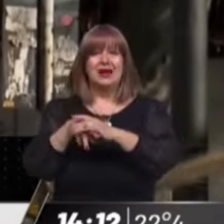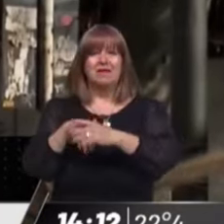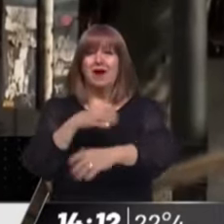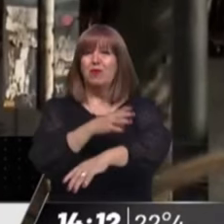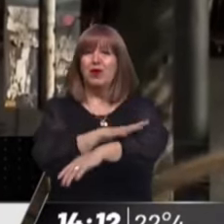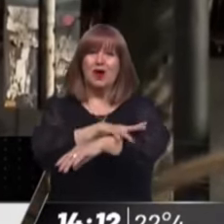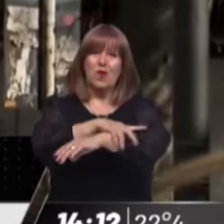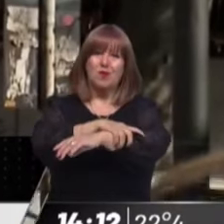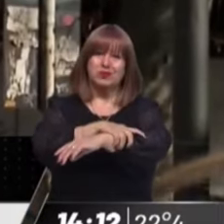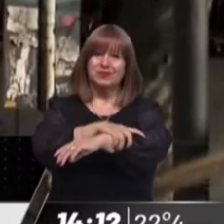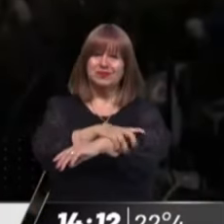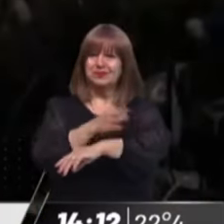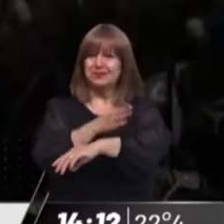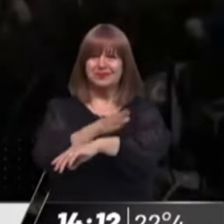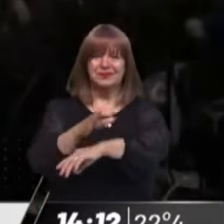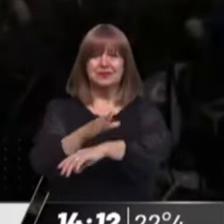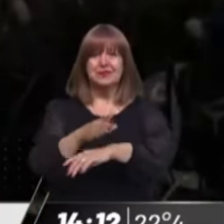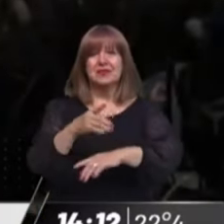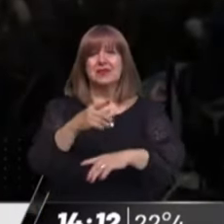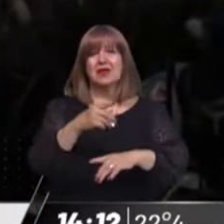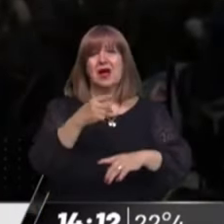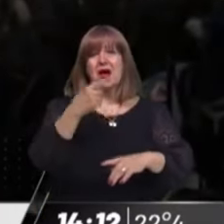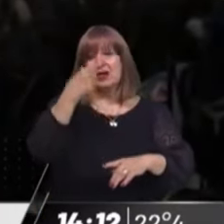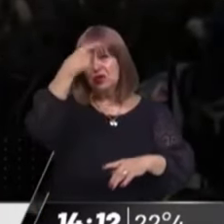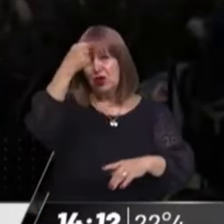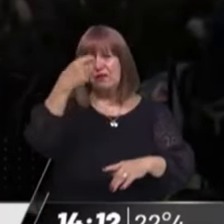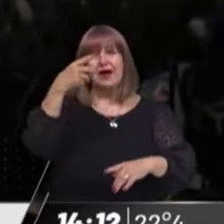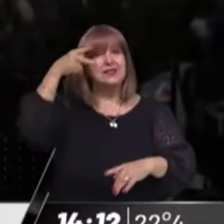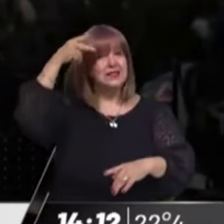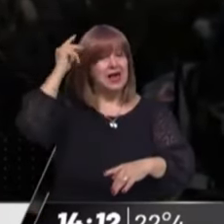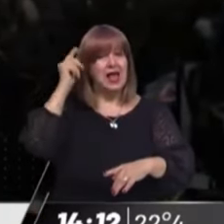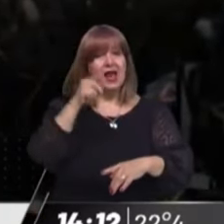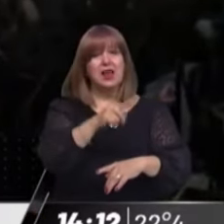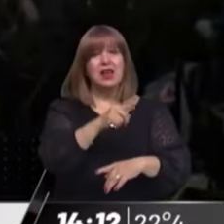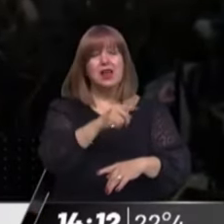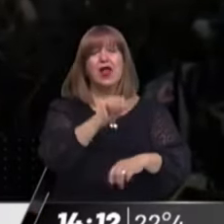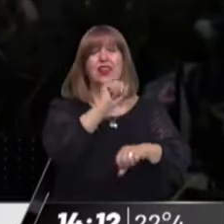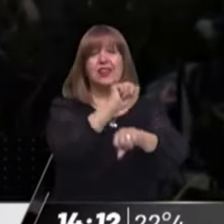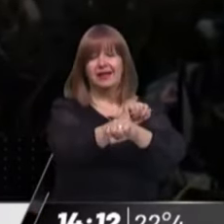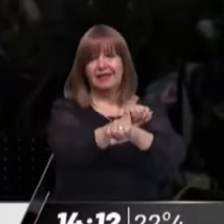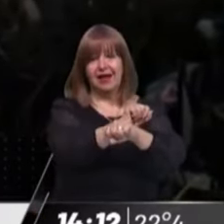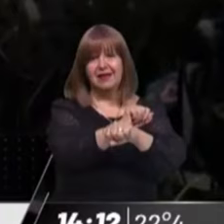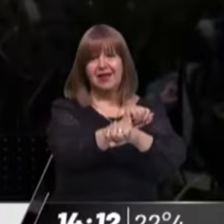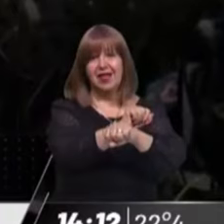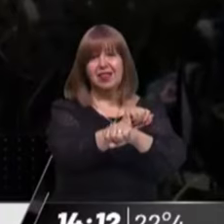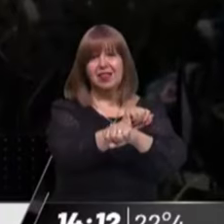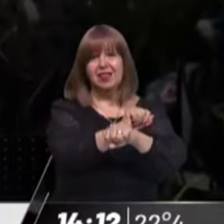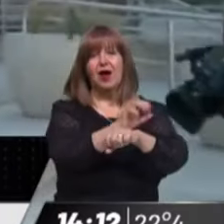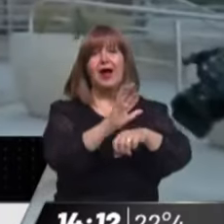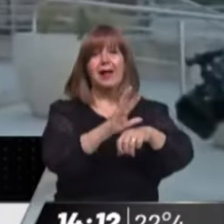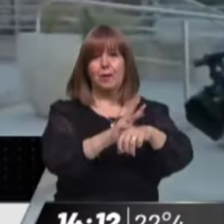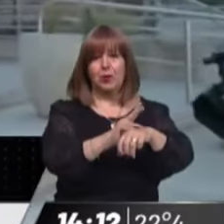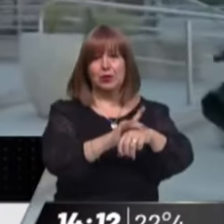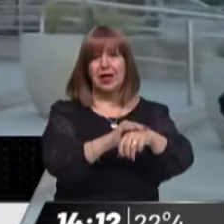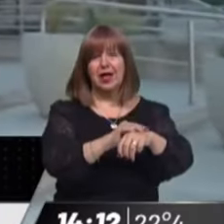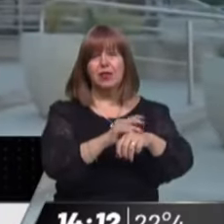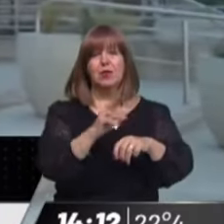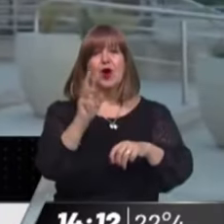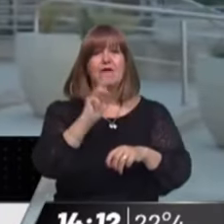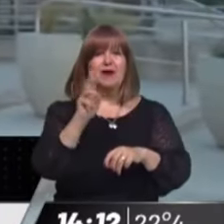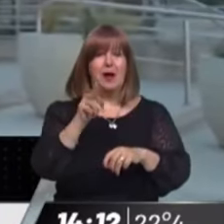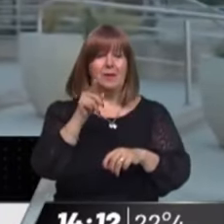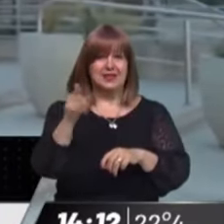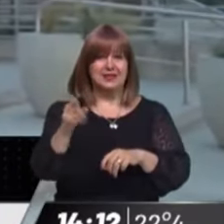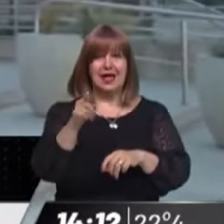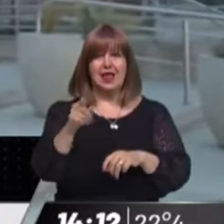reservado. El conductor chileno, como decíamos, está detenido e imputado por